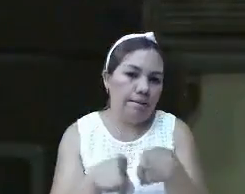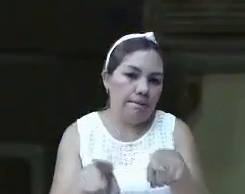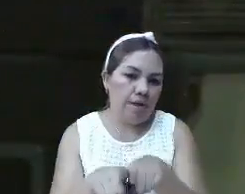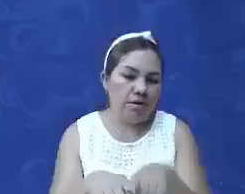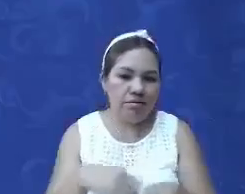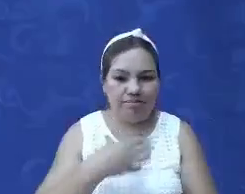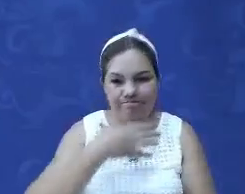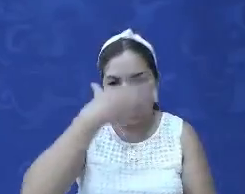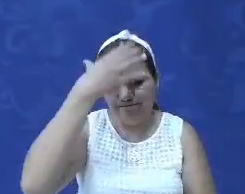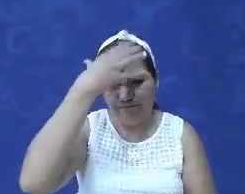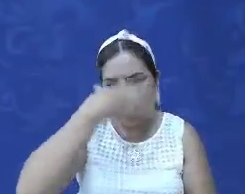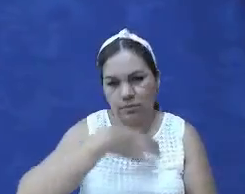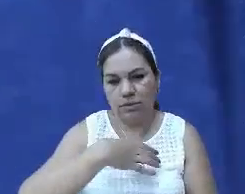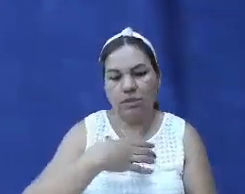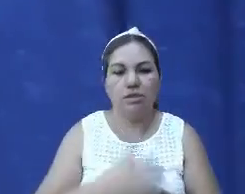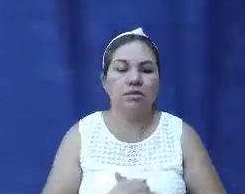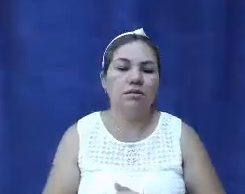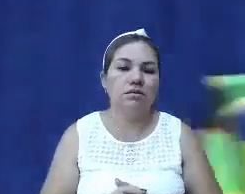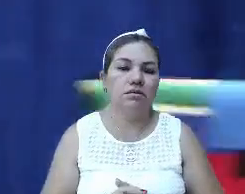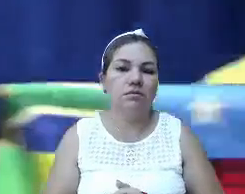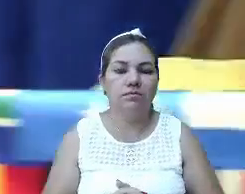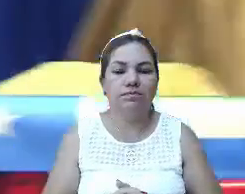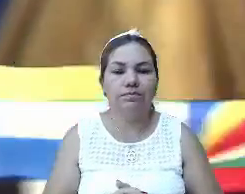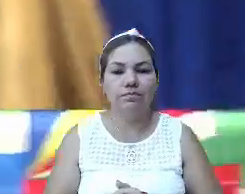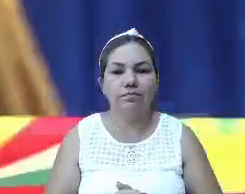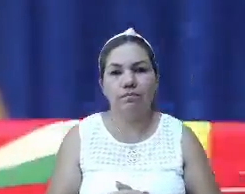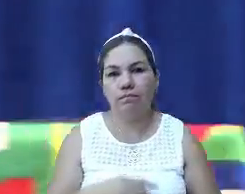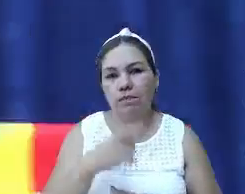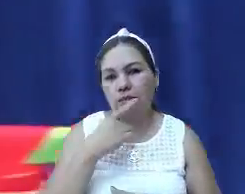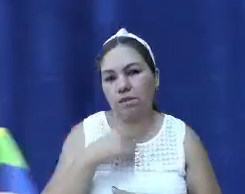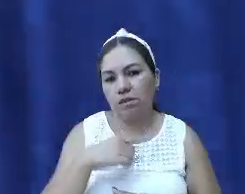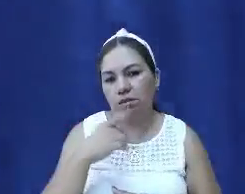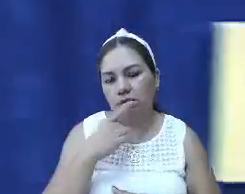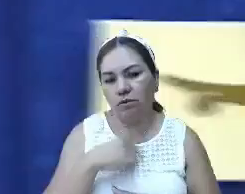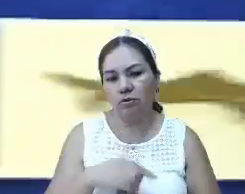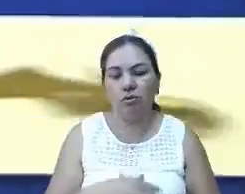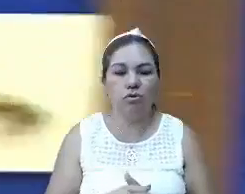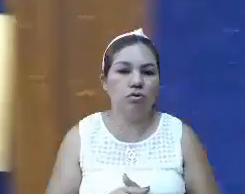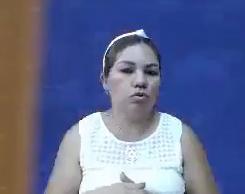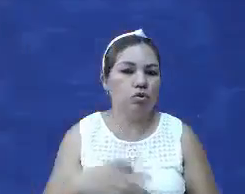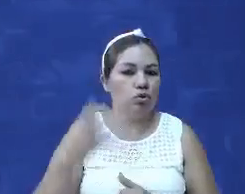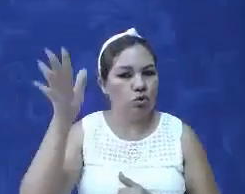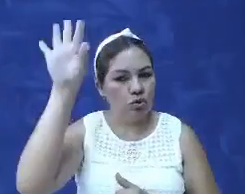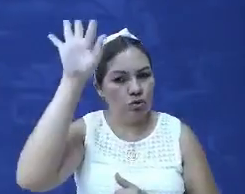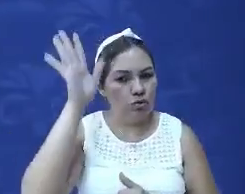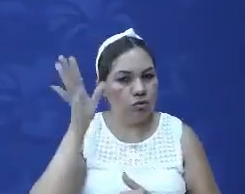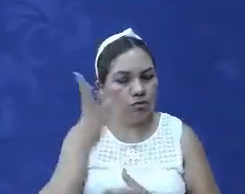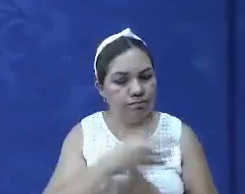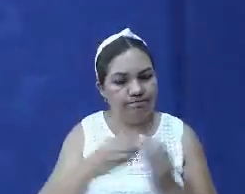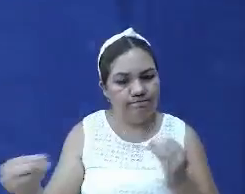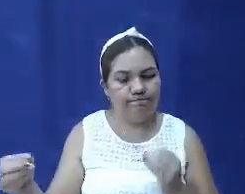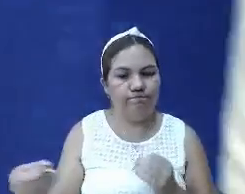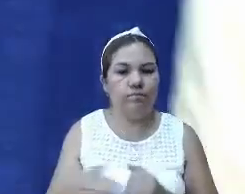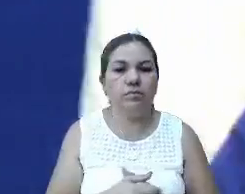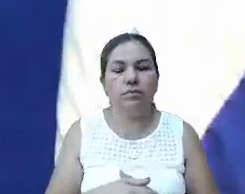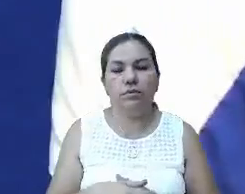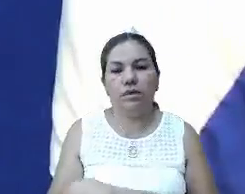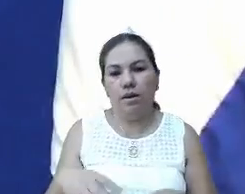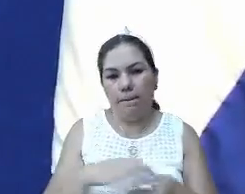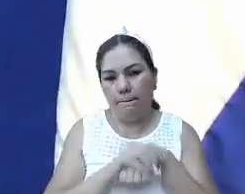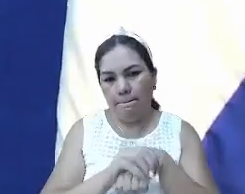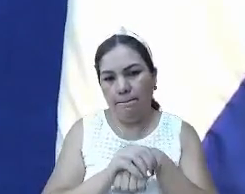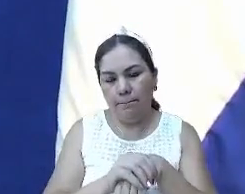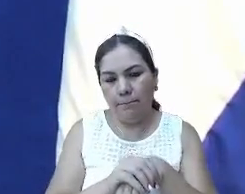flor de careta. Y hasta que Dios no te quite esa gente fingida de tu lado, tú no puedes